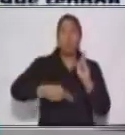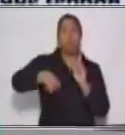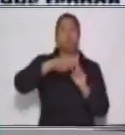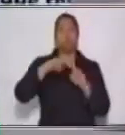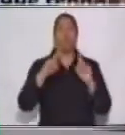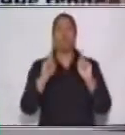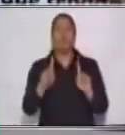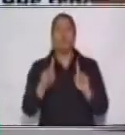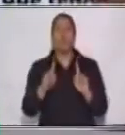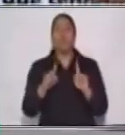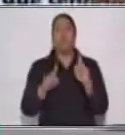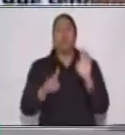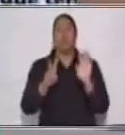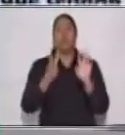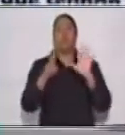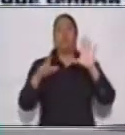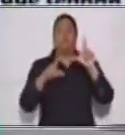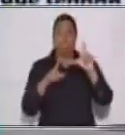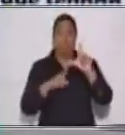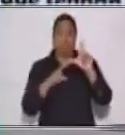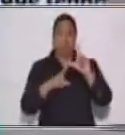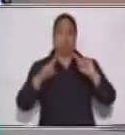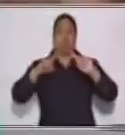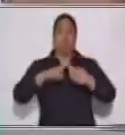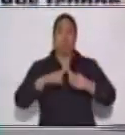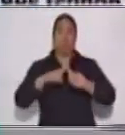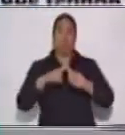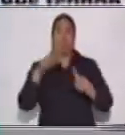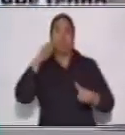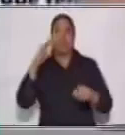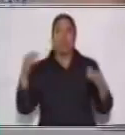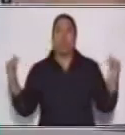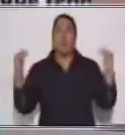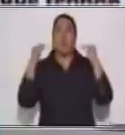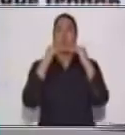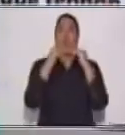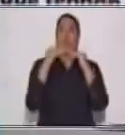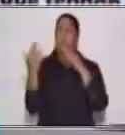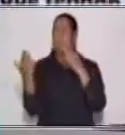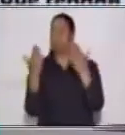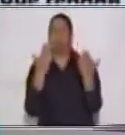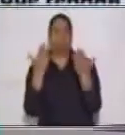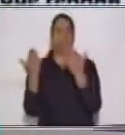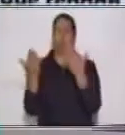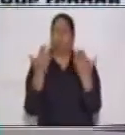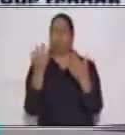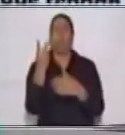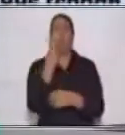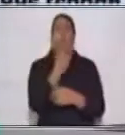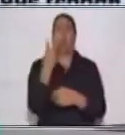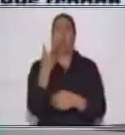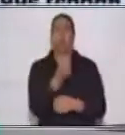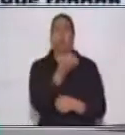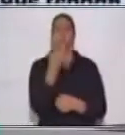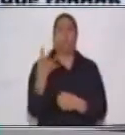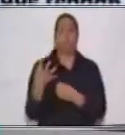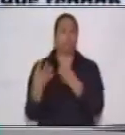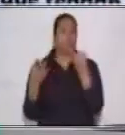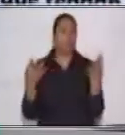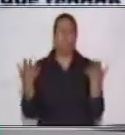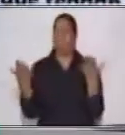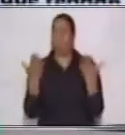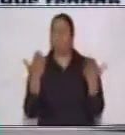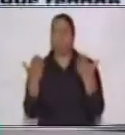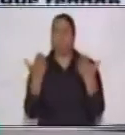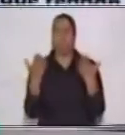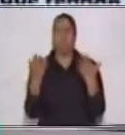que existe una igualdad, se deben de comparar ambas cantidades y se verifica que tengan el mismo valor.